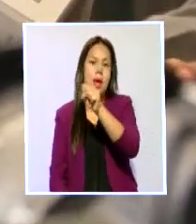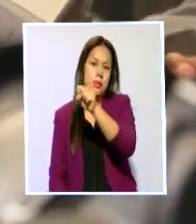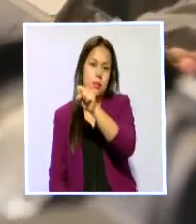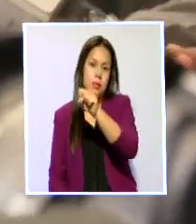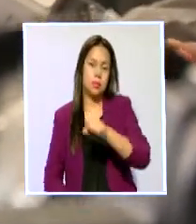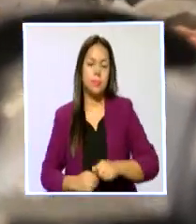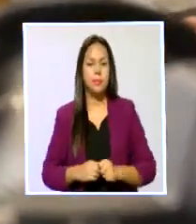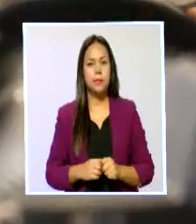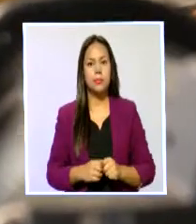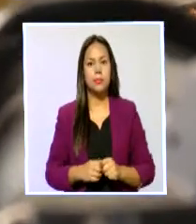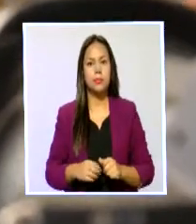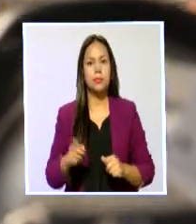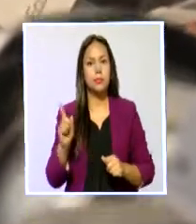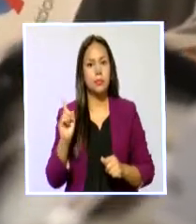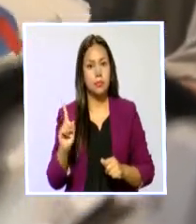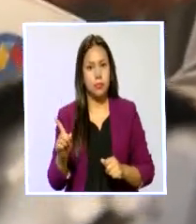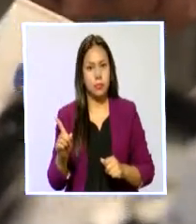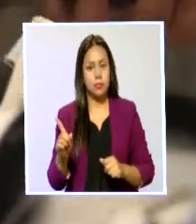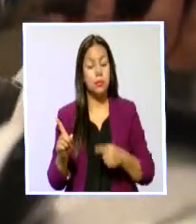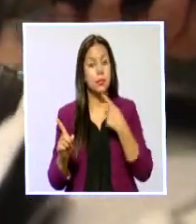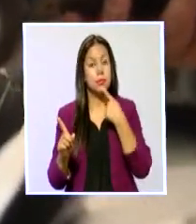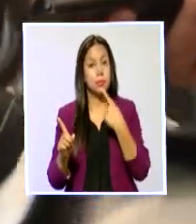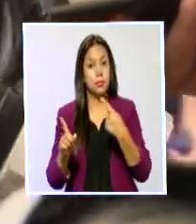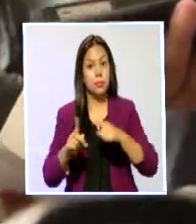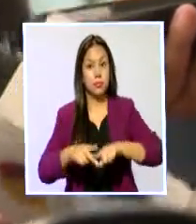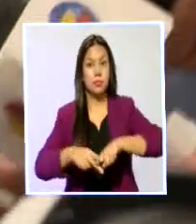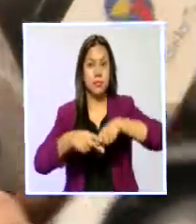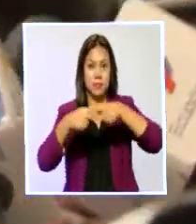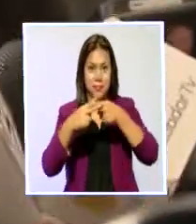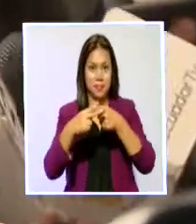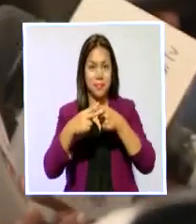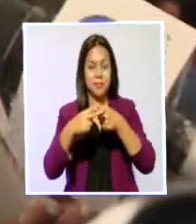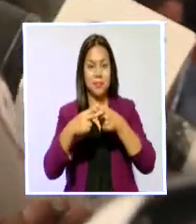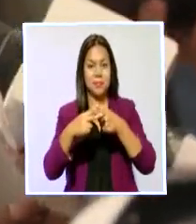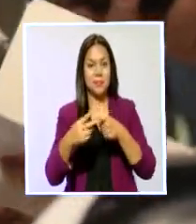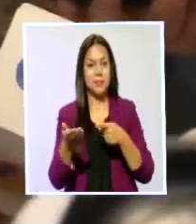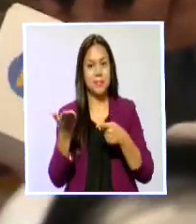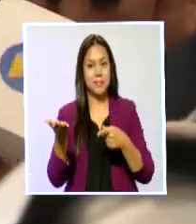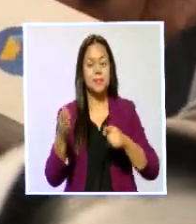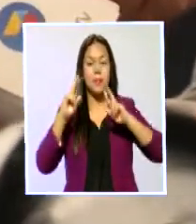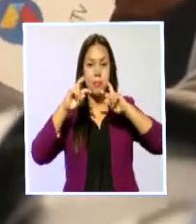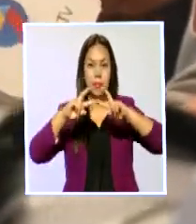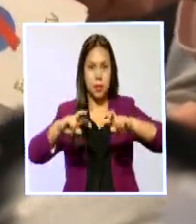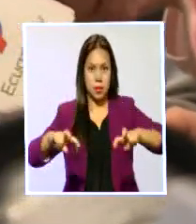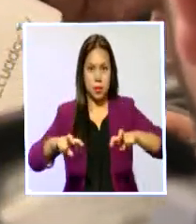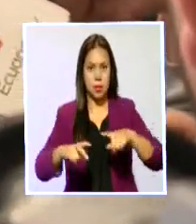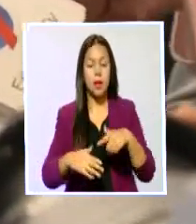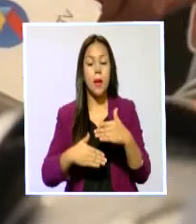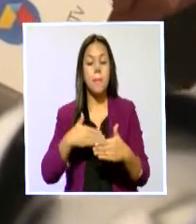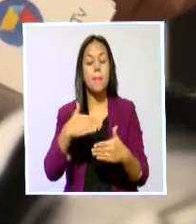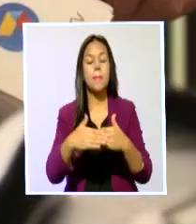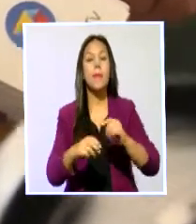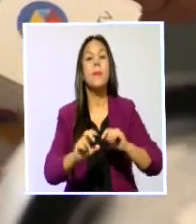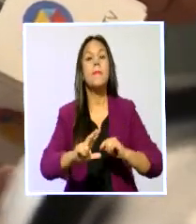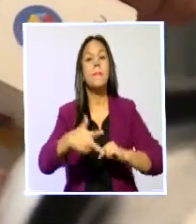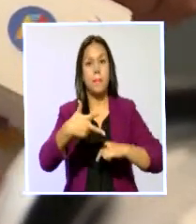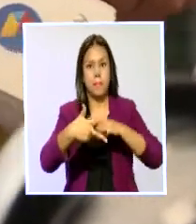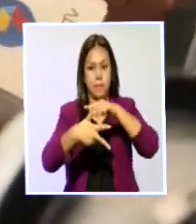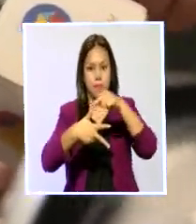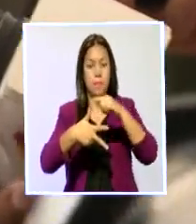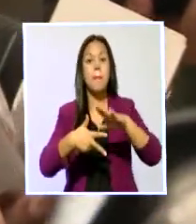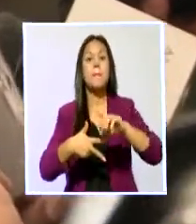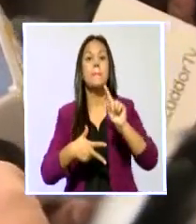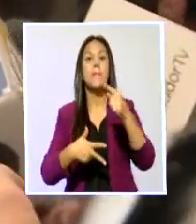La autorización debería iniciar o se la debería dar en la etapa de instrucción, es decir, en la primera etapa